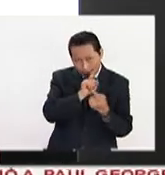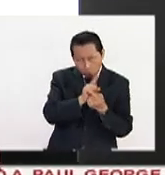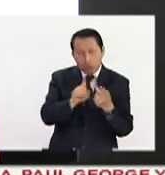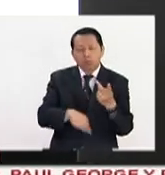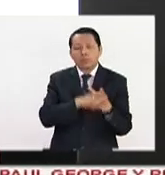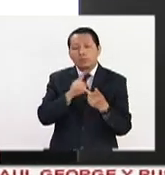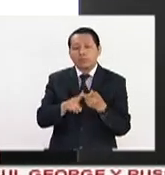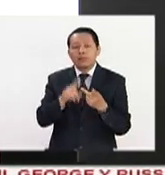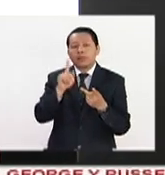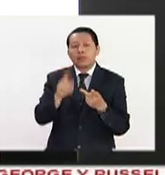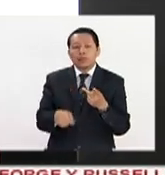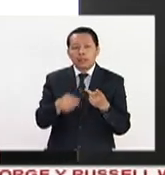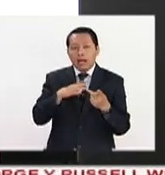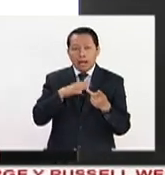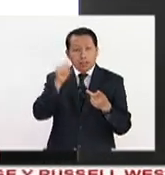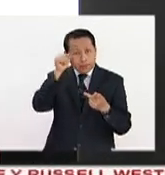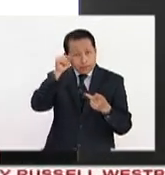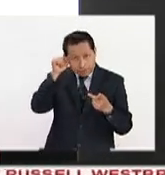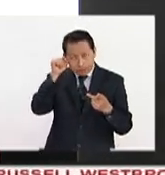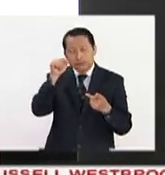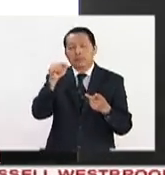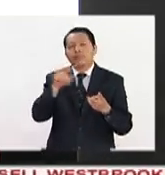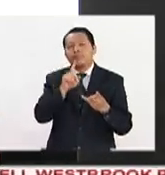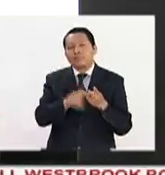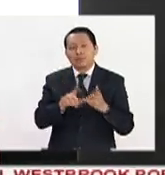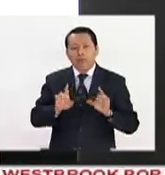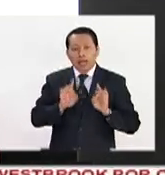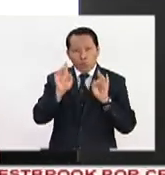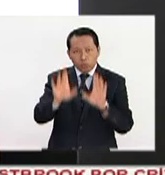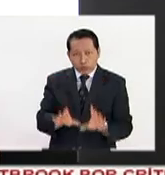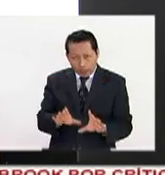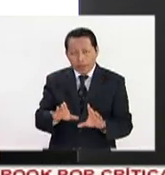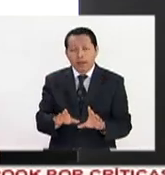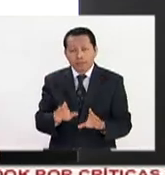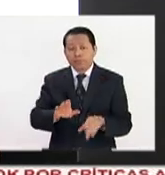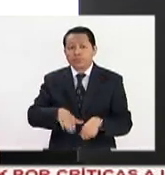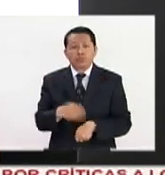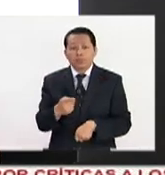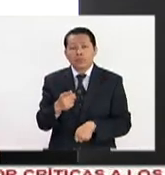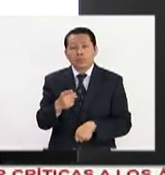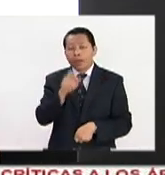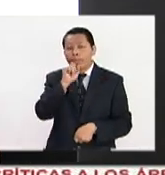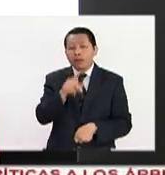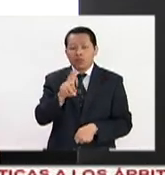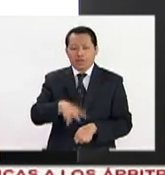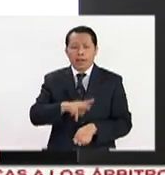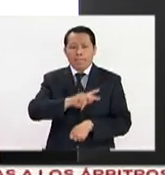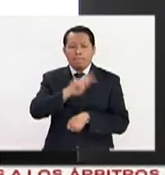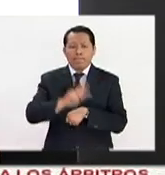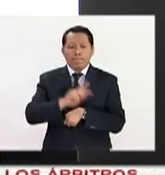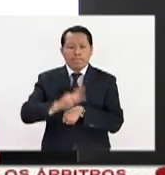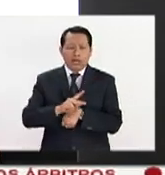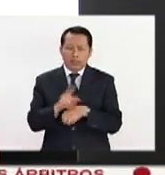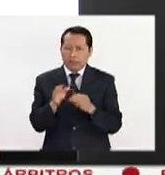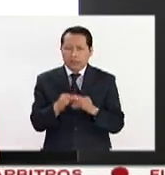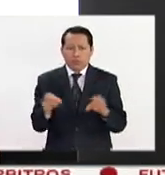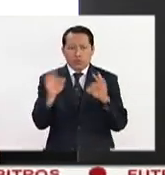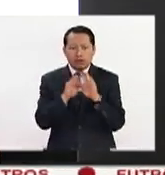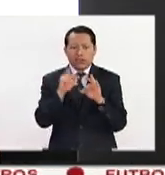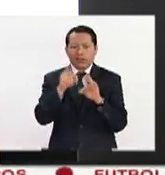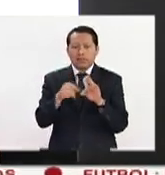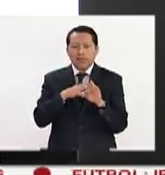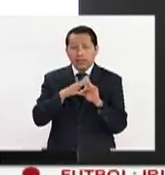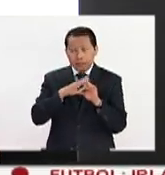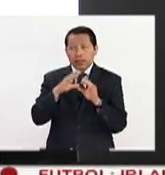el primer ministro de Singapur y de Australia, porque pues efectivamente son países muy estratégicos que en el marco